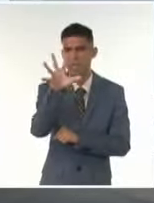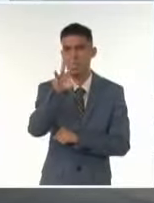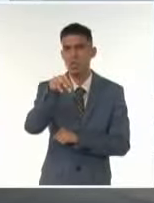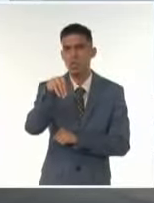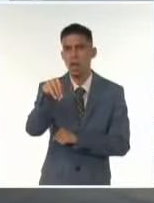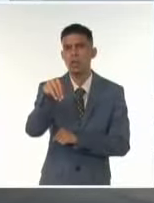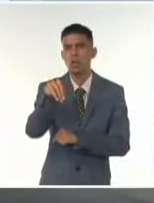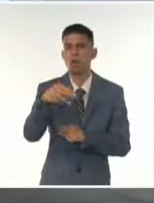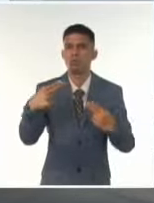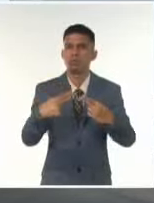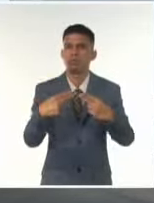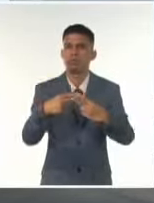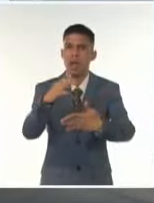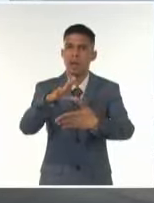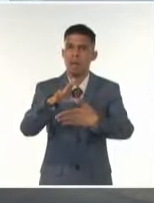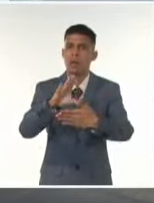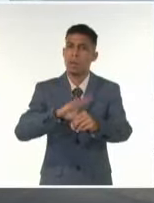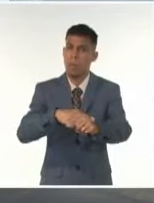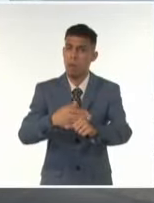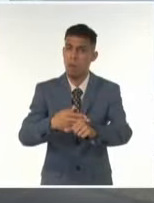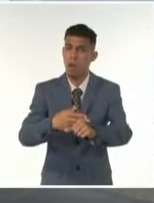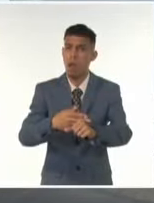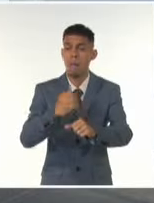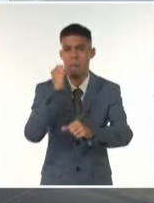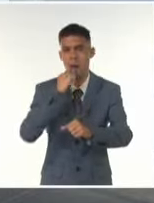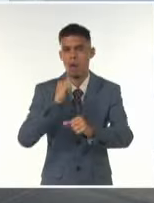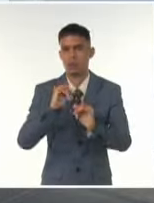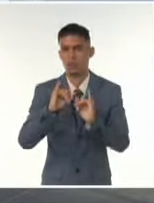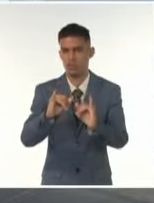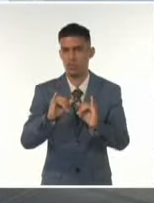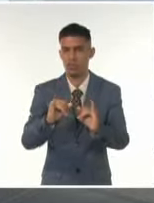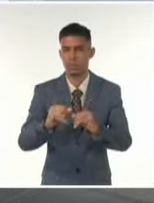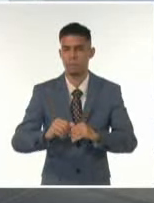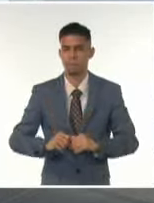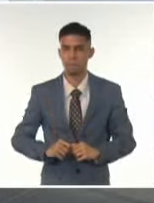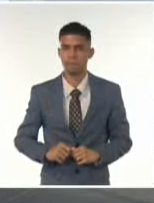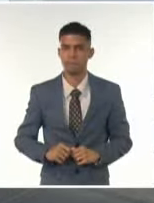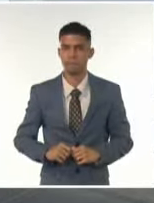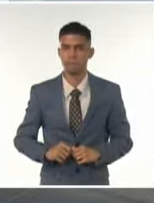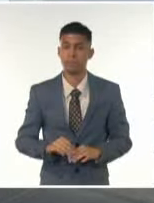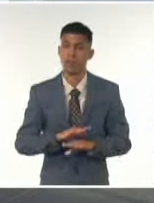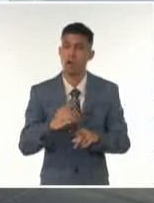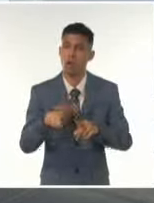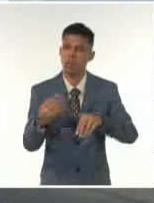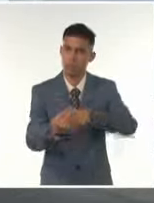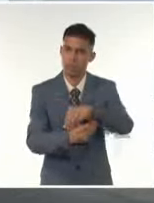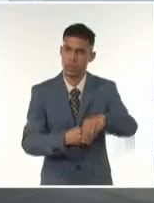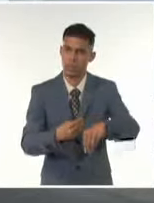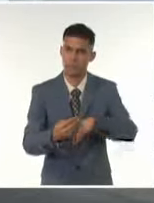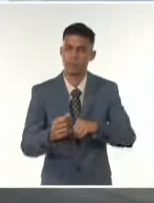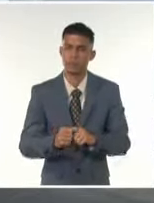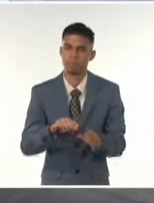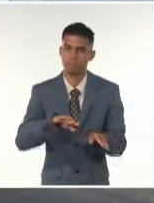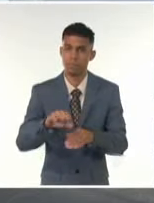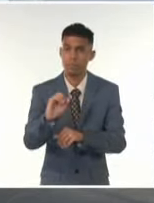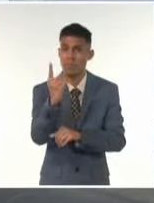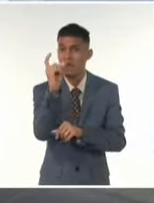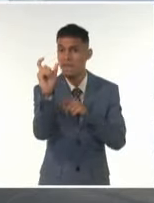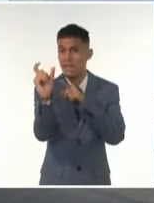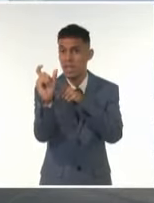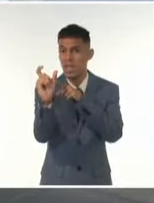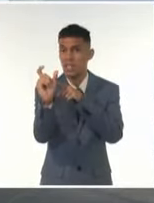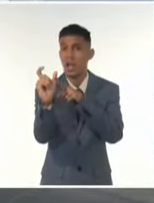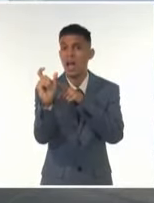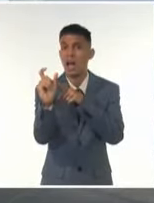de las Américas espere más informaciones en el noveno ining de los deportes cambiamos ahora de tema y es que la primera fecha del abierto Panamericano de